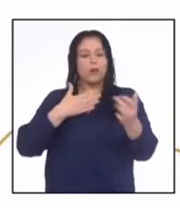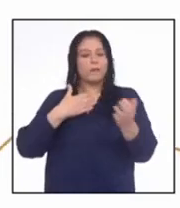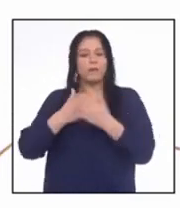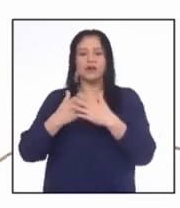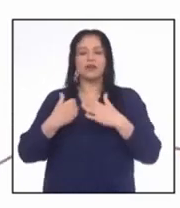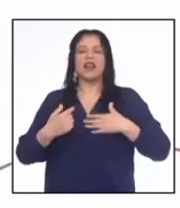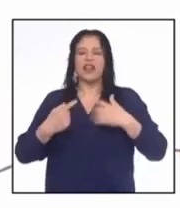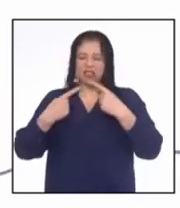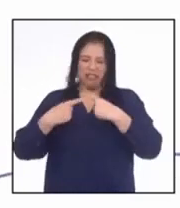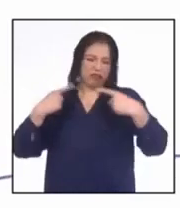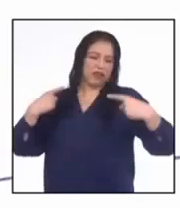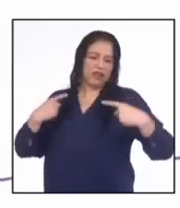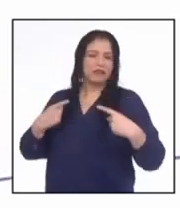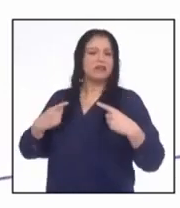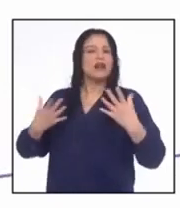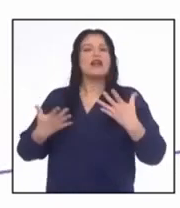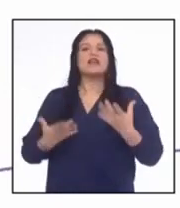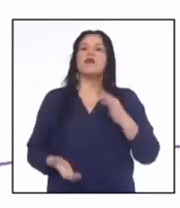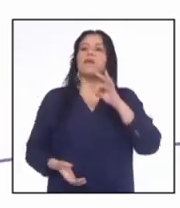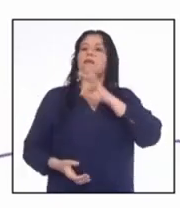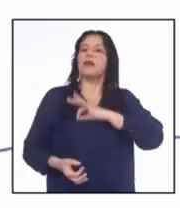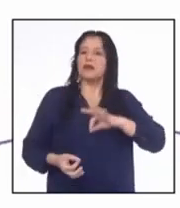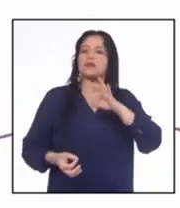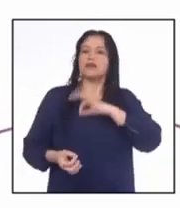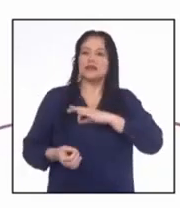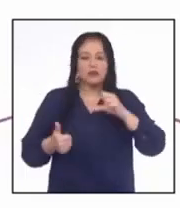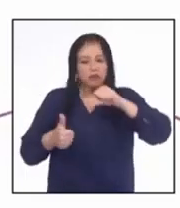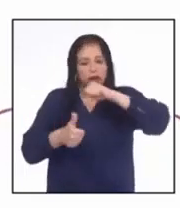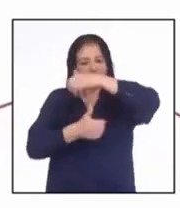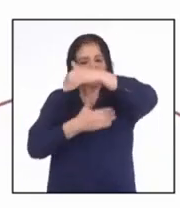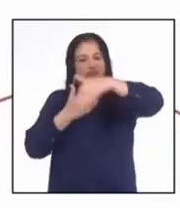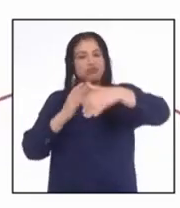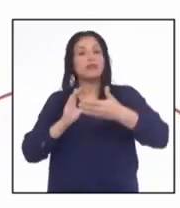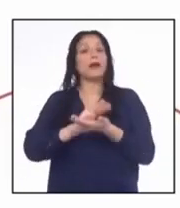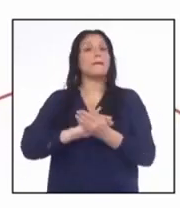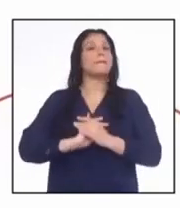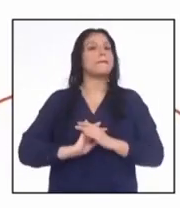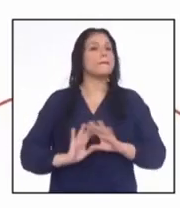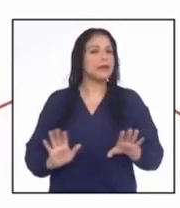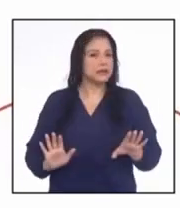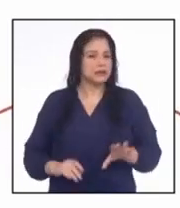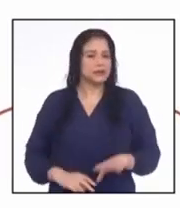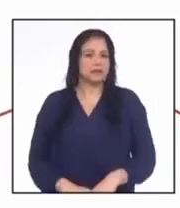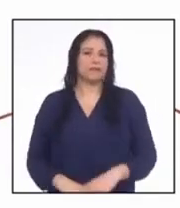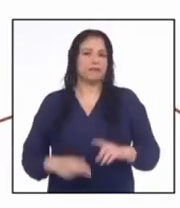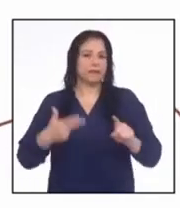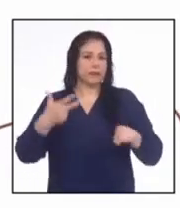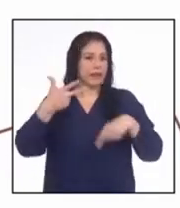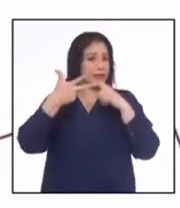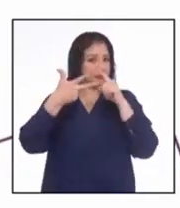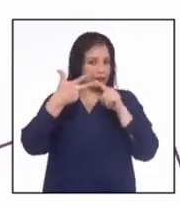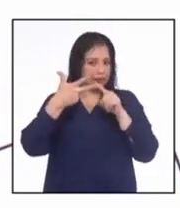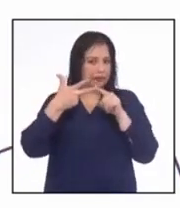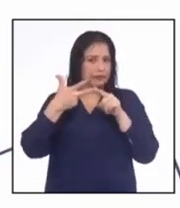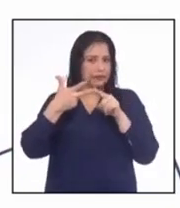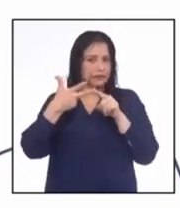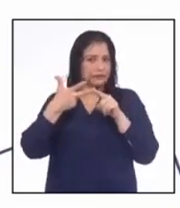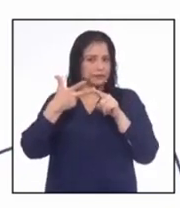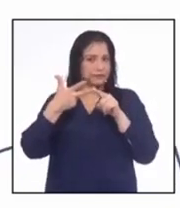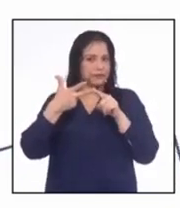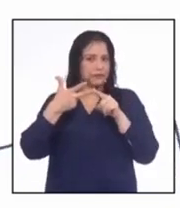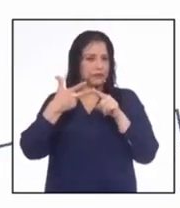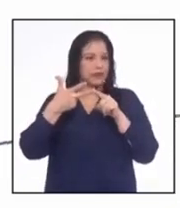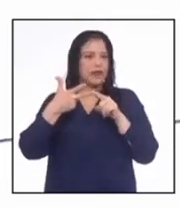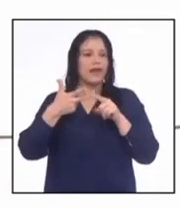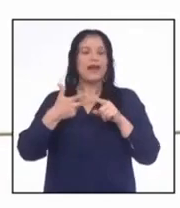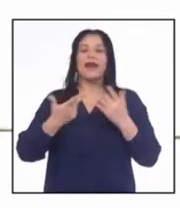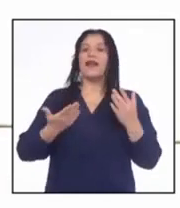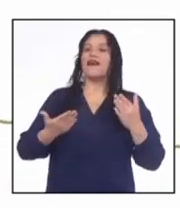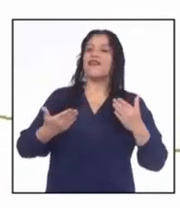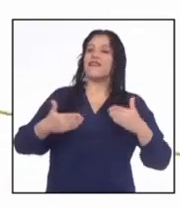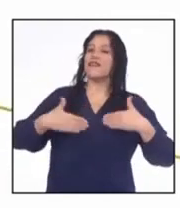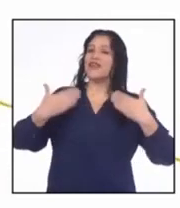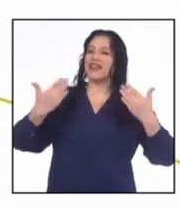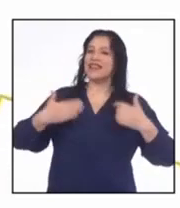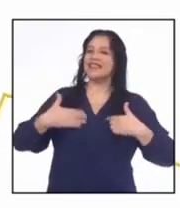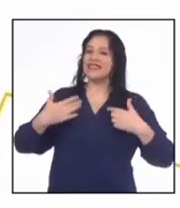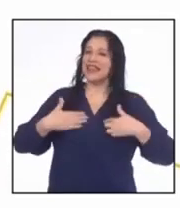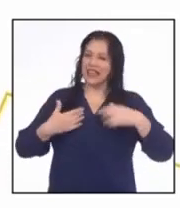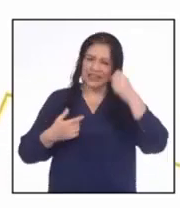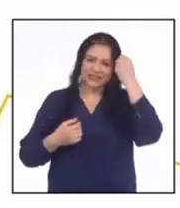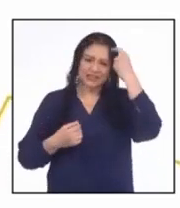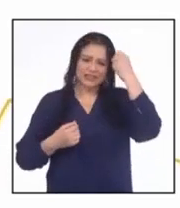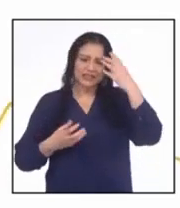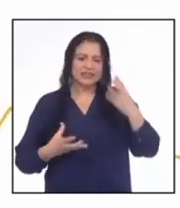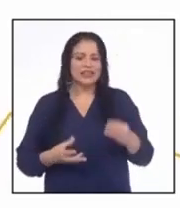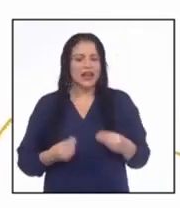nuestras diferencias en favor de una convivencia pacífica. 3. La felicidad entendida como